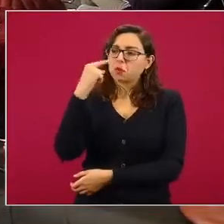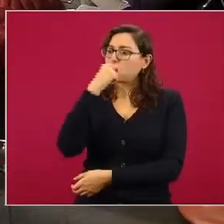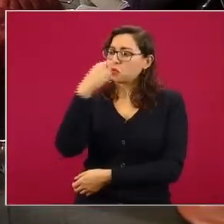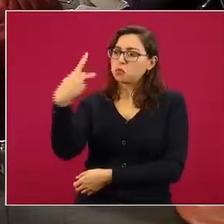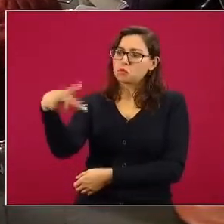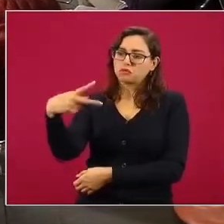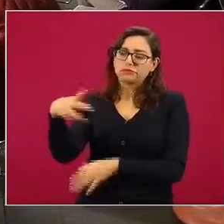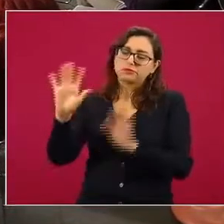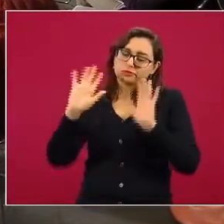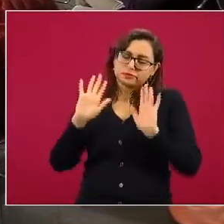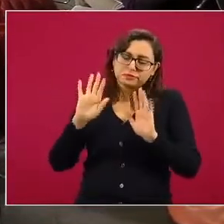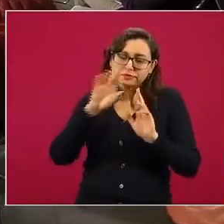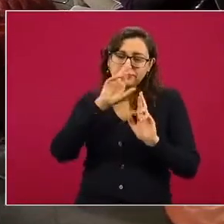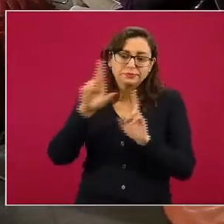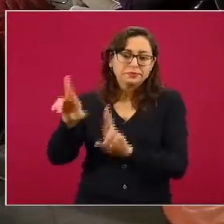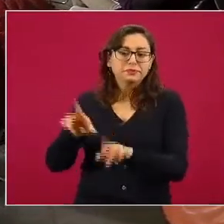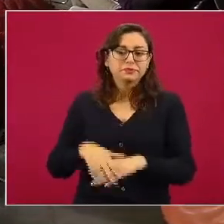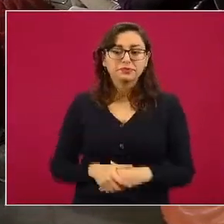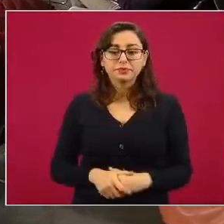pueblos.